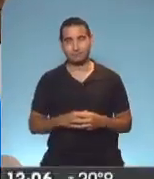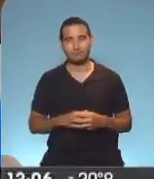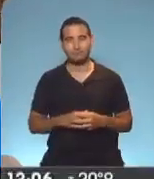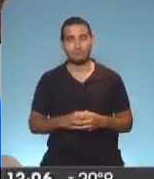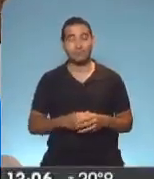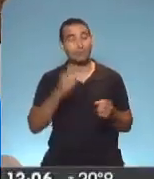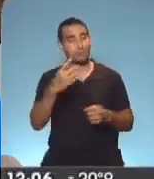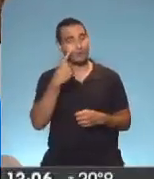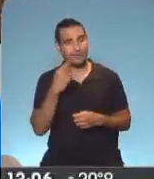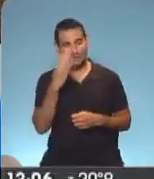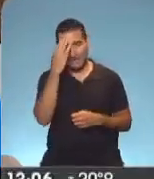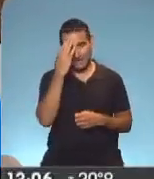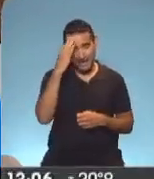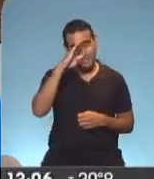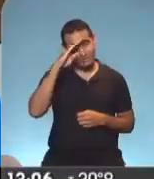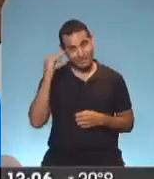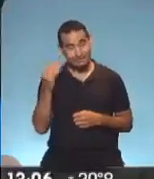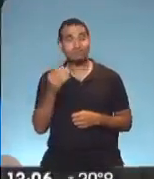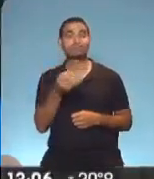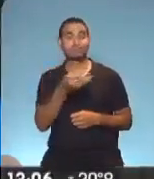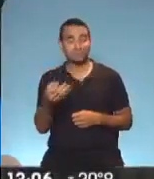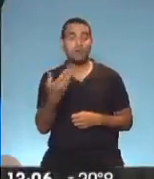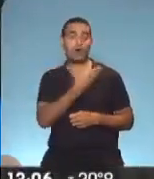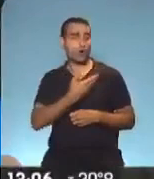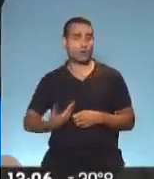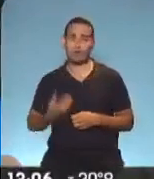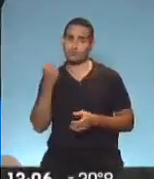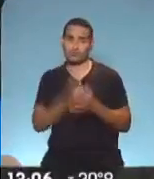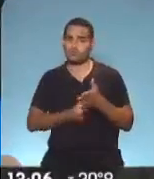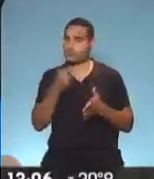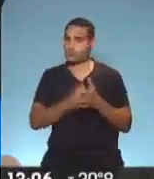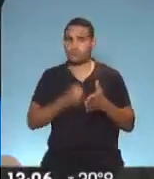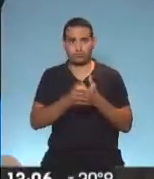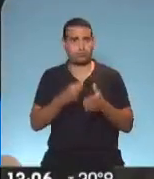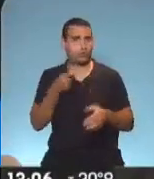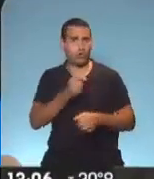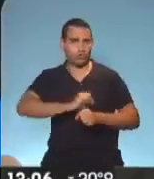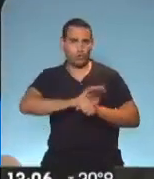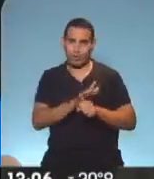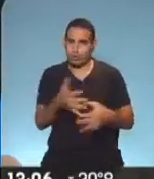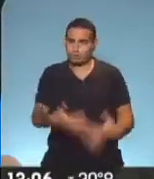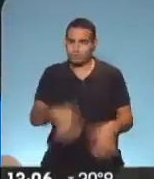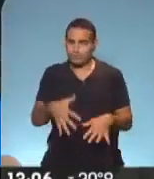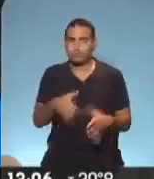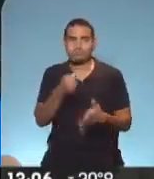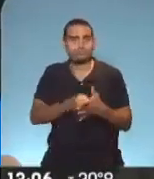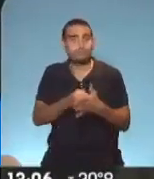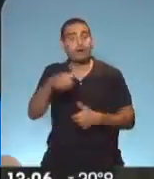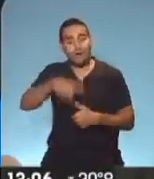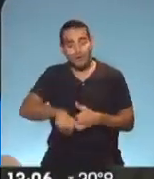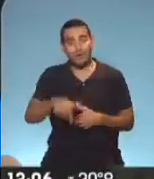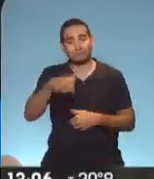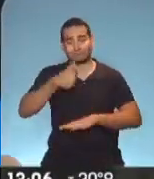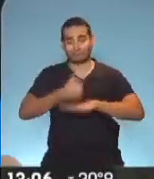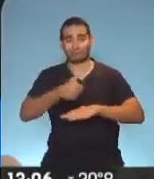Muy buenos días, Alejandro, Silvia, y el gobierno sigue en una lucha muy fuerte contra el coronavirus. Por eso estamos en Retiro, porque